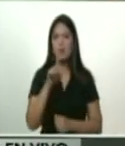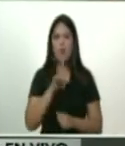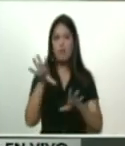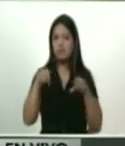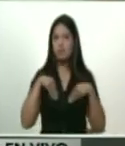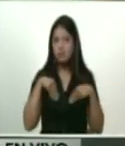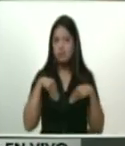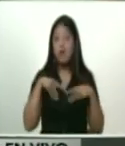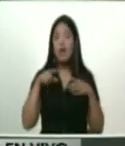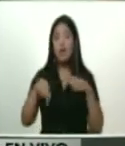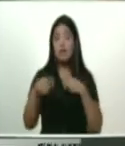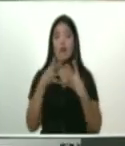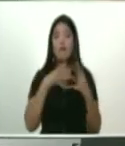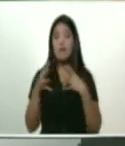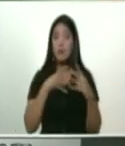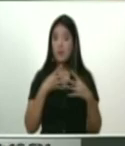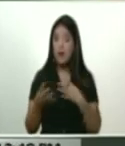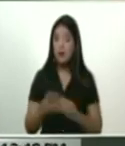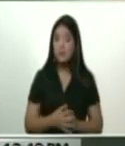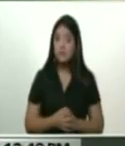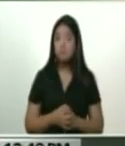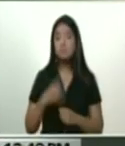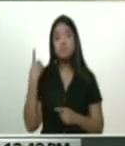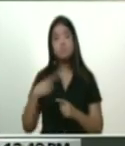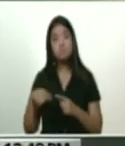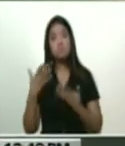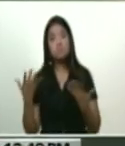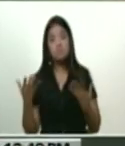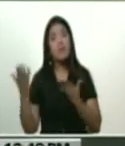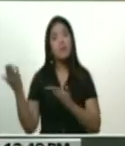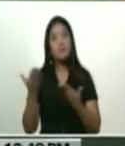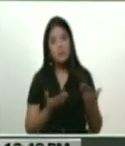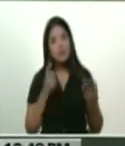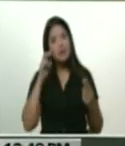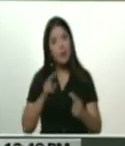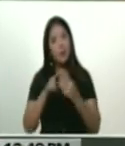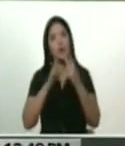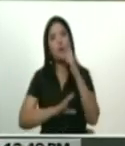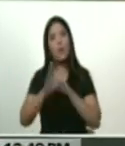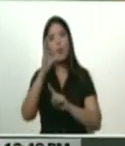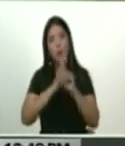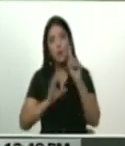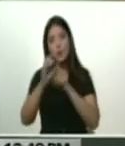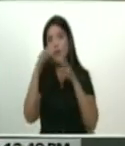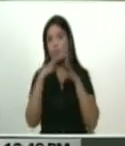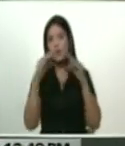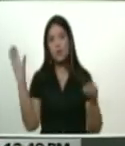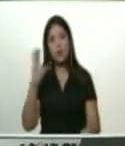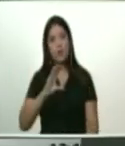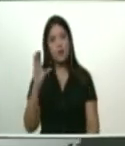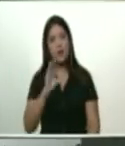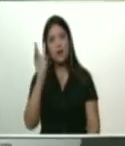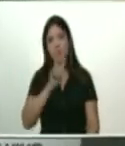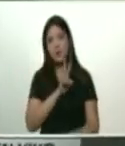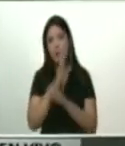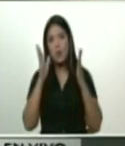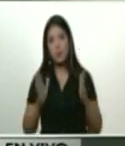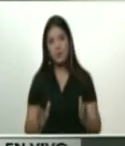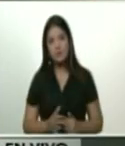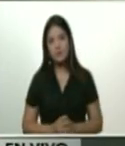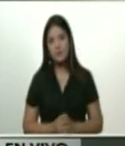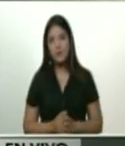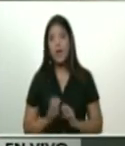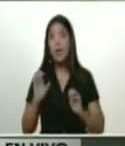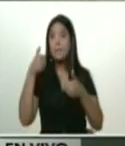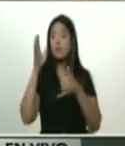este festival que de alguna u otra forma invita al encuentro cultural de todos los caraqueños y de todos los venezolanos. Gracias. Bueno, empiezo con su